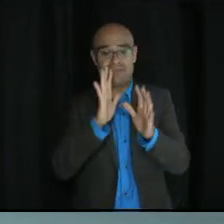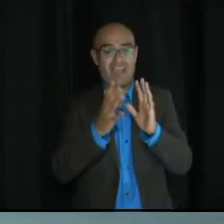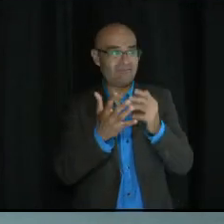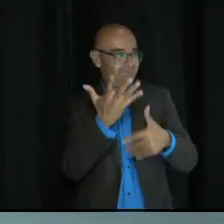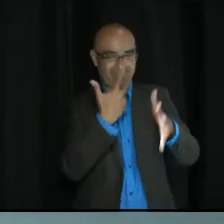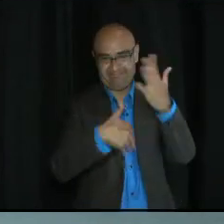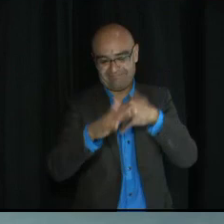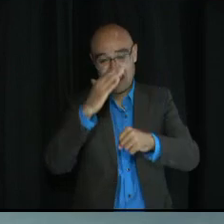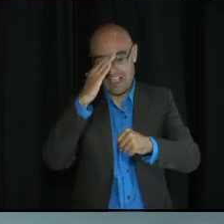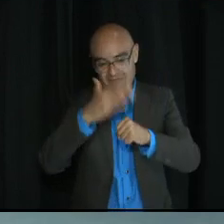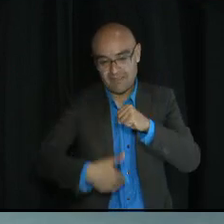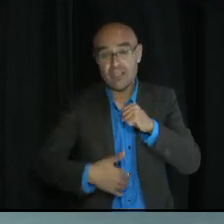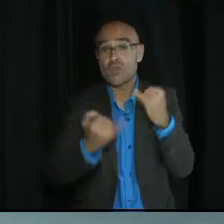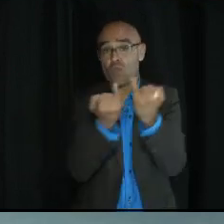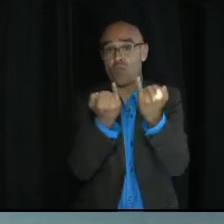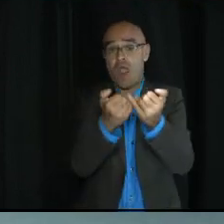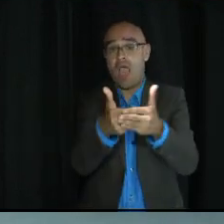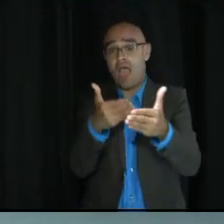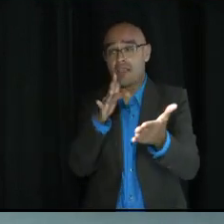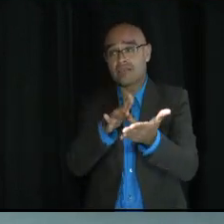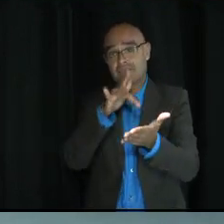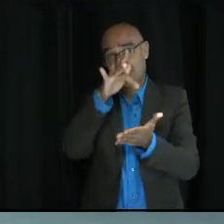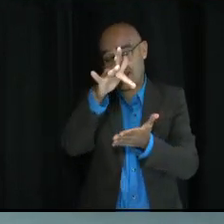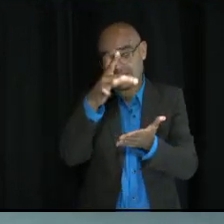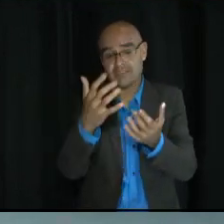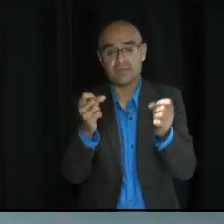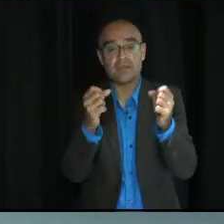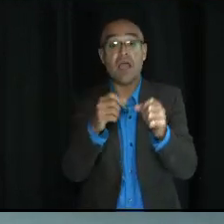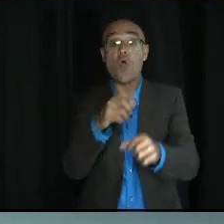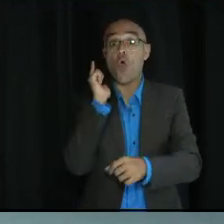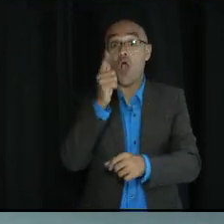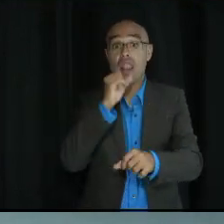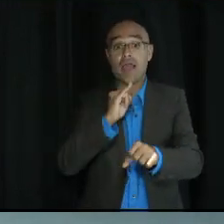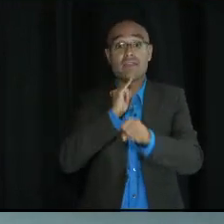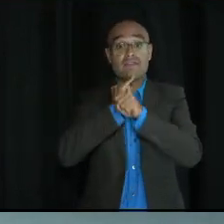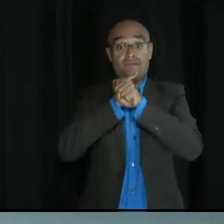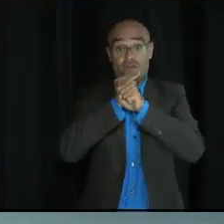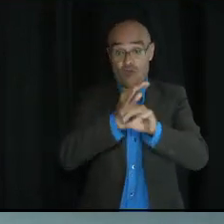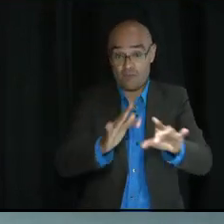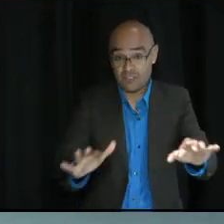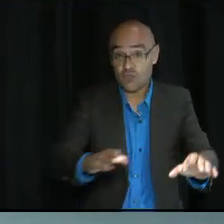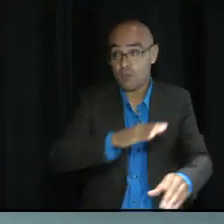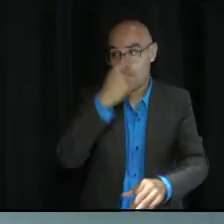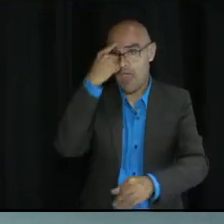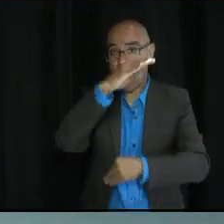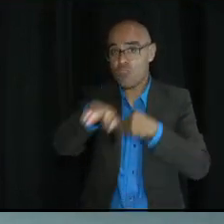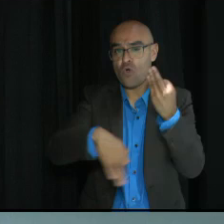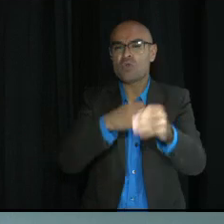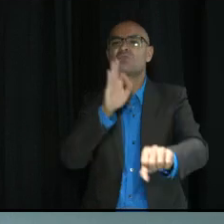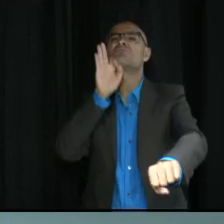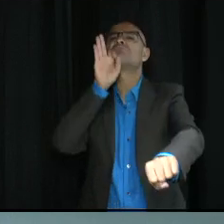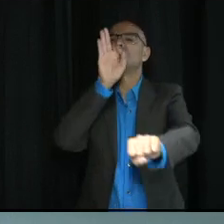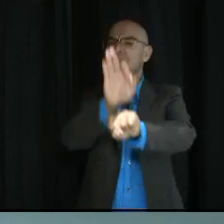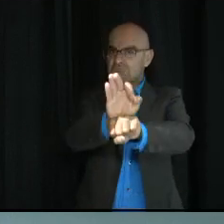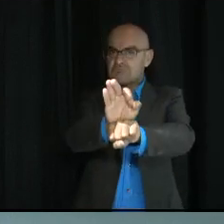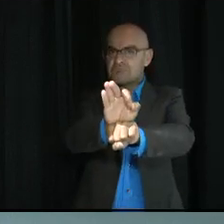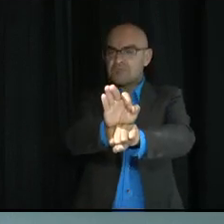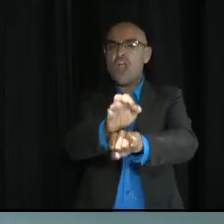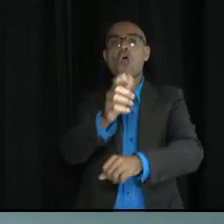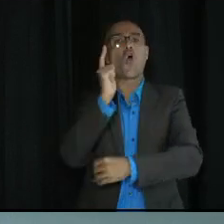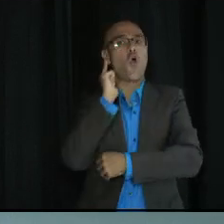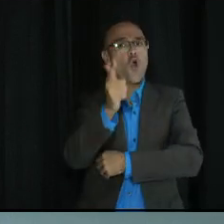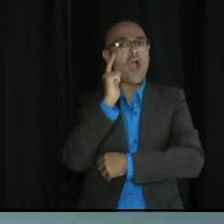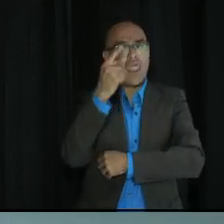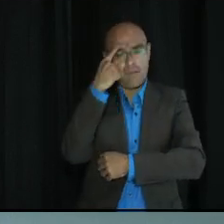no sin antes agradecer. Esperamos que toda esta información pues nos nutra a todos, nos sirva, y la información siempre